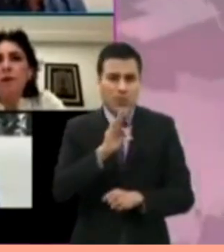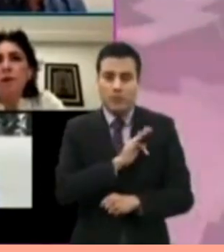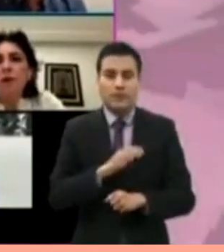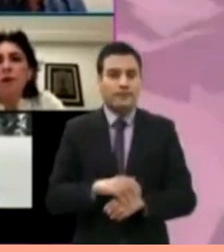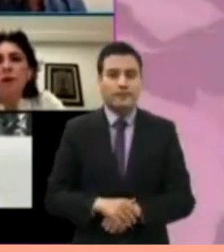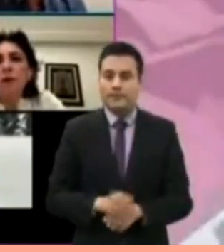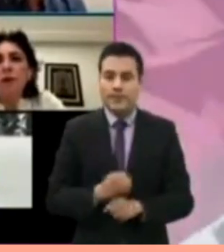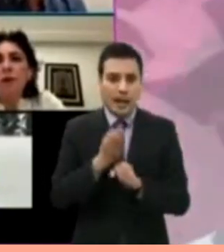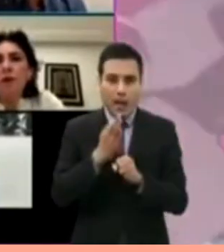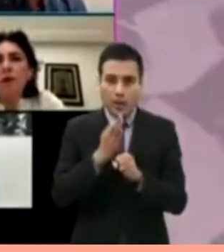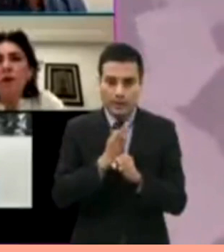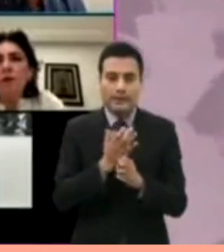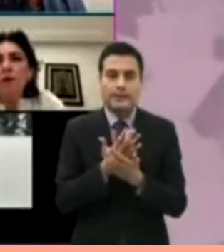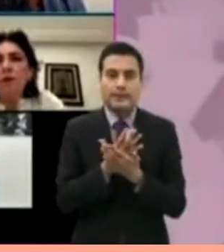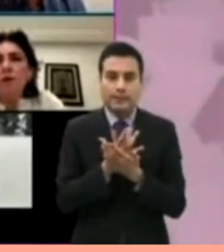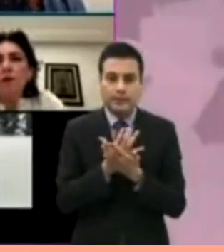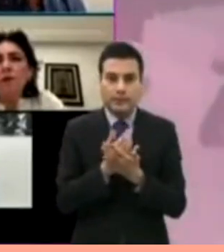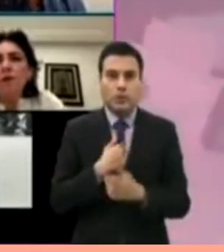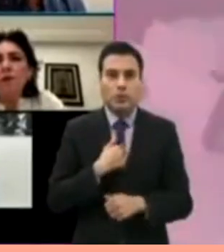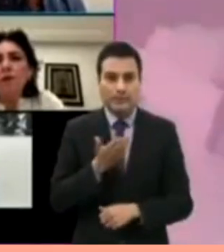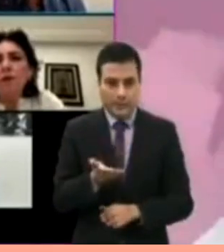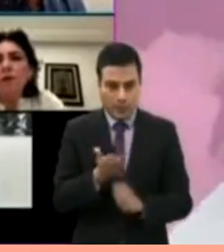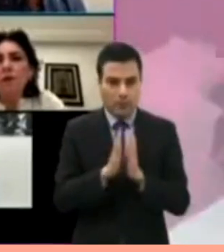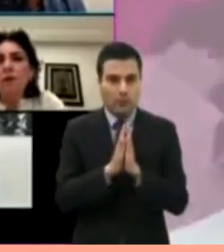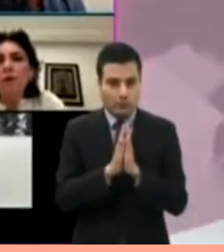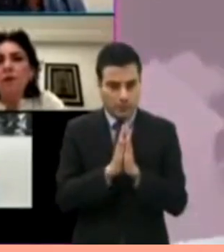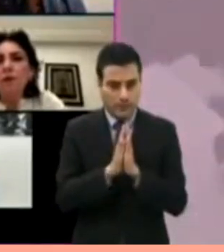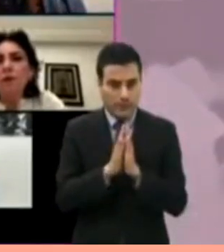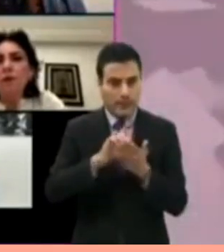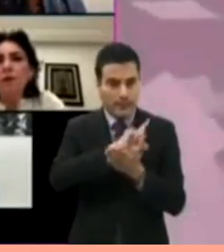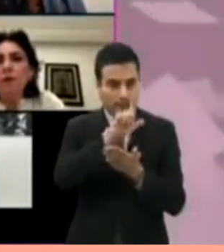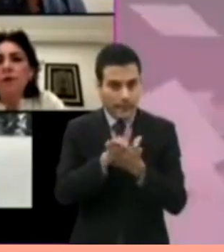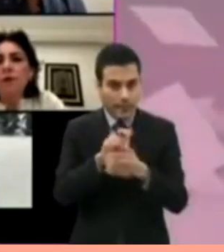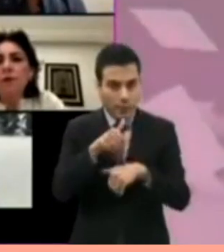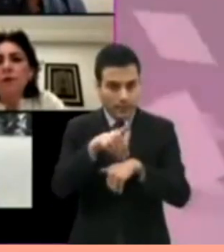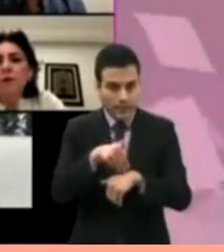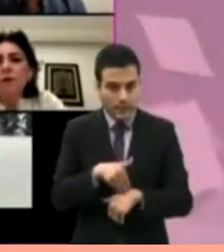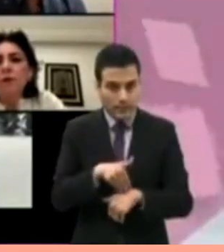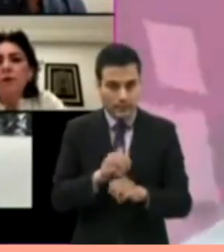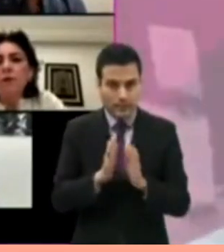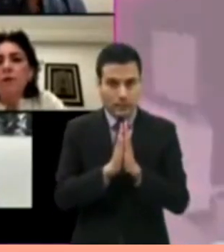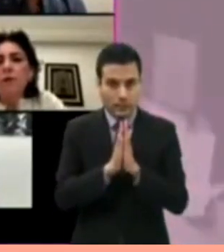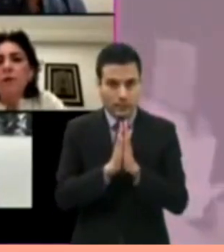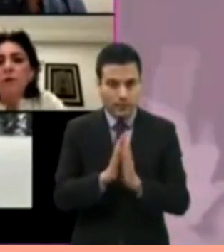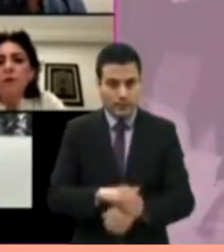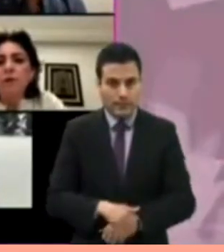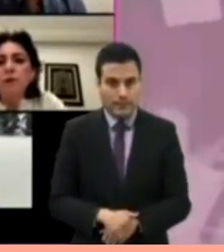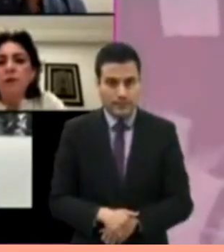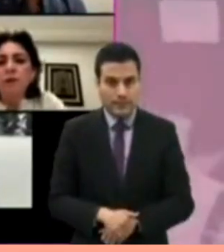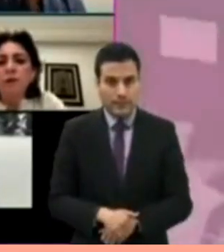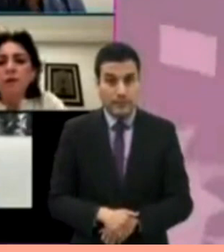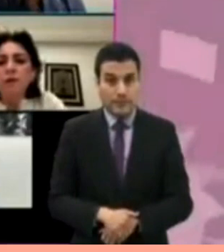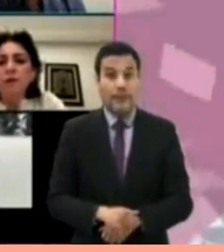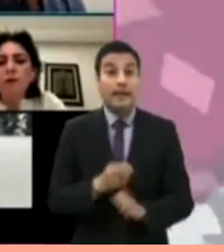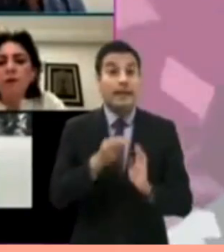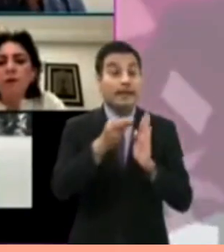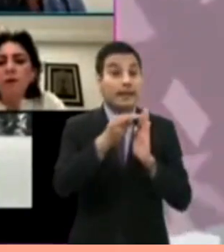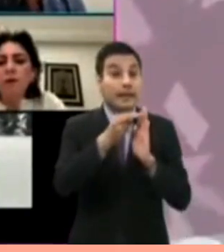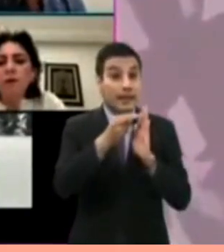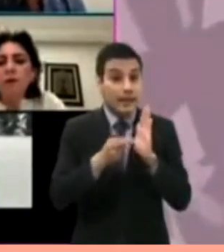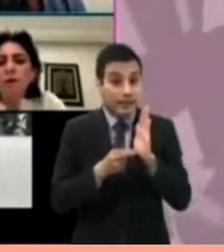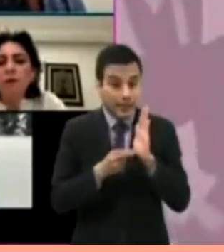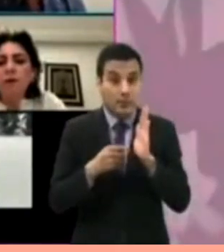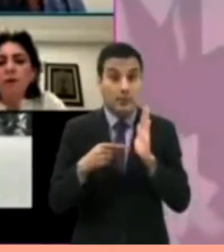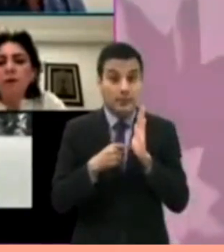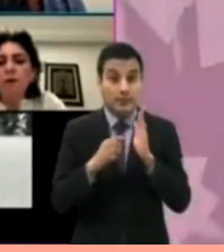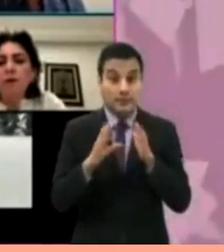que yo... usted interrumpiendo la moción, señor representante. Le voy a pedir que se ciña la legalidad, al menos en esta sesión. Así que, en términos de la ley, le